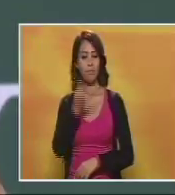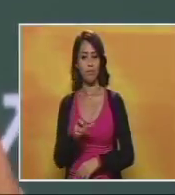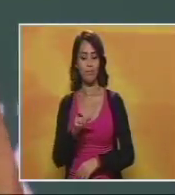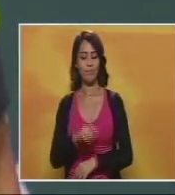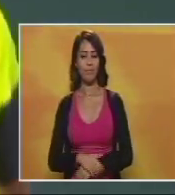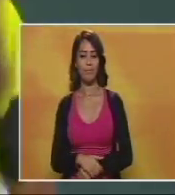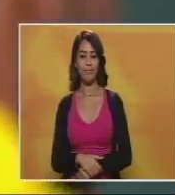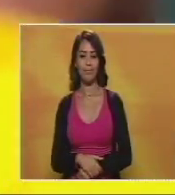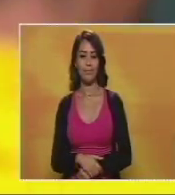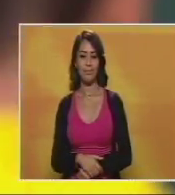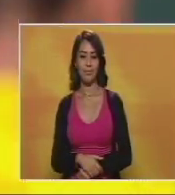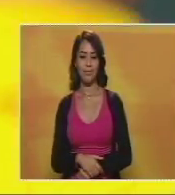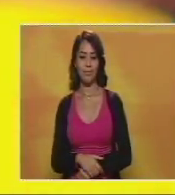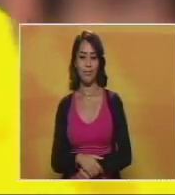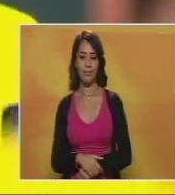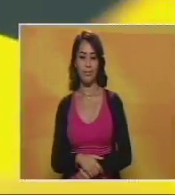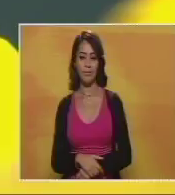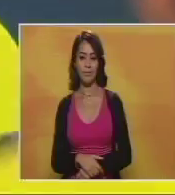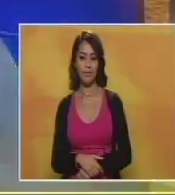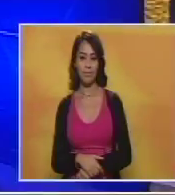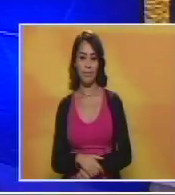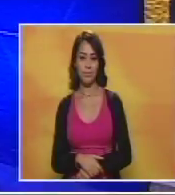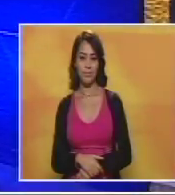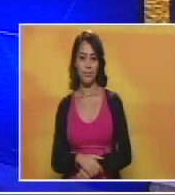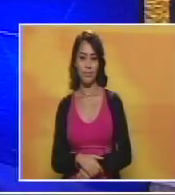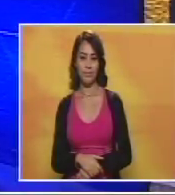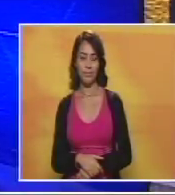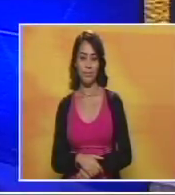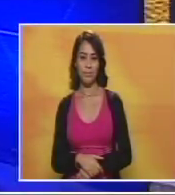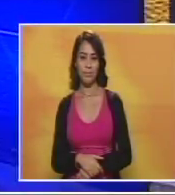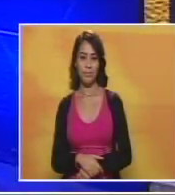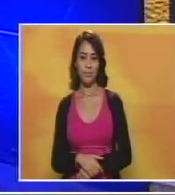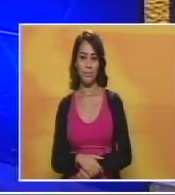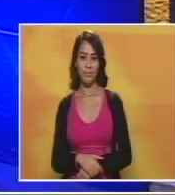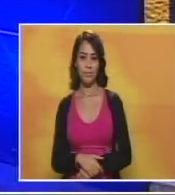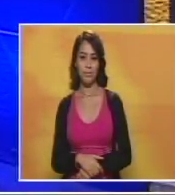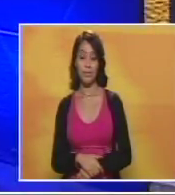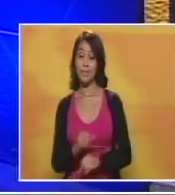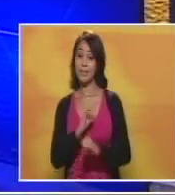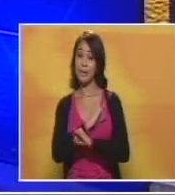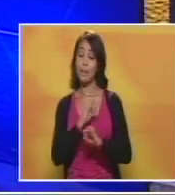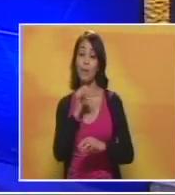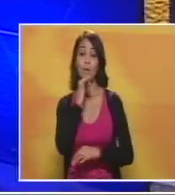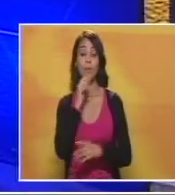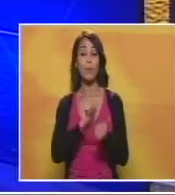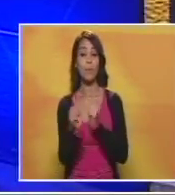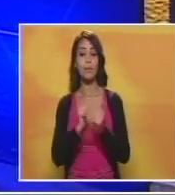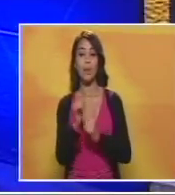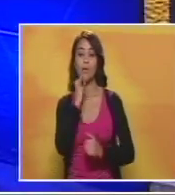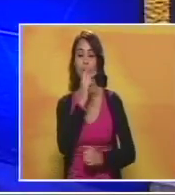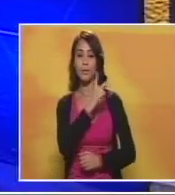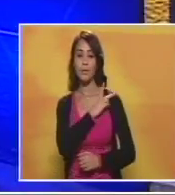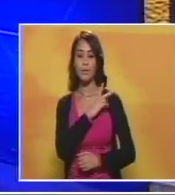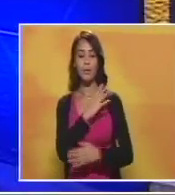poder adquisitivo, donde un venezolano que trabajó 15 años de su vida en una empresa o en la agricultura o en cualquier rama de producción del